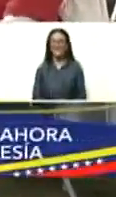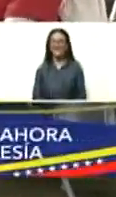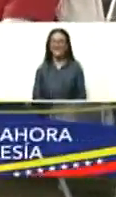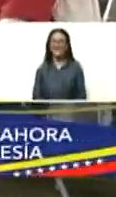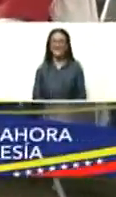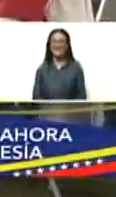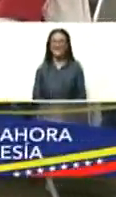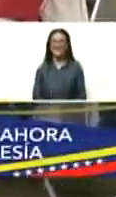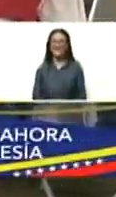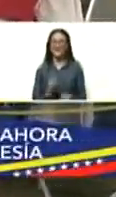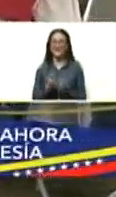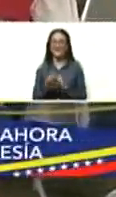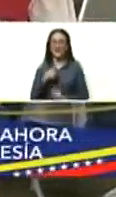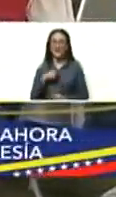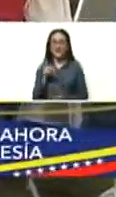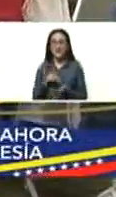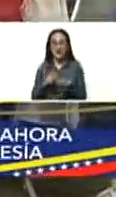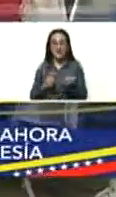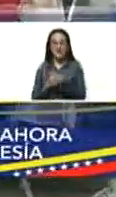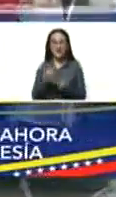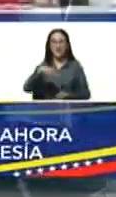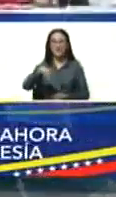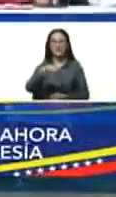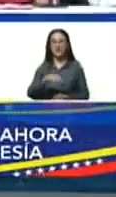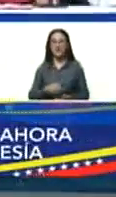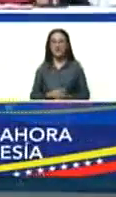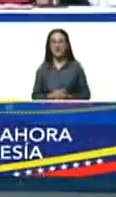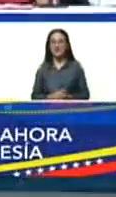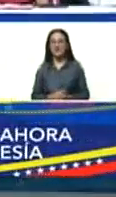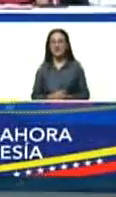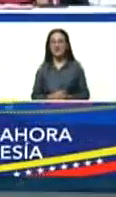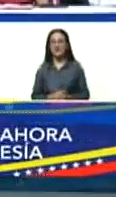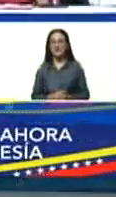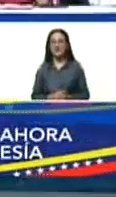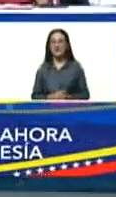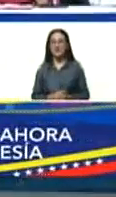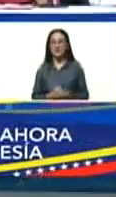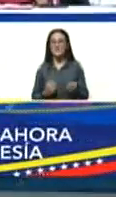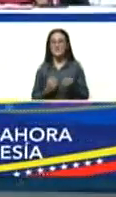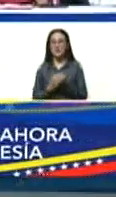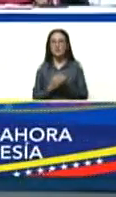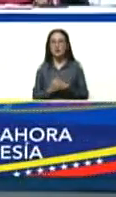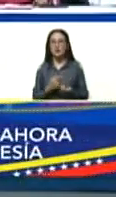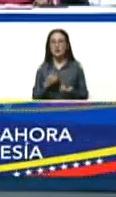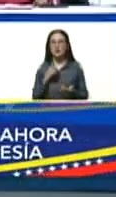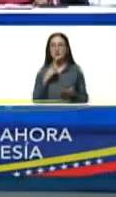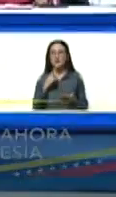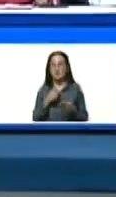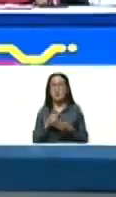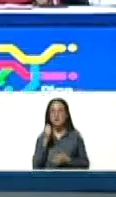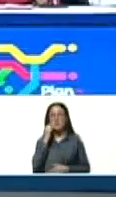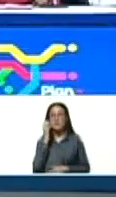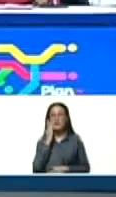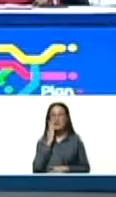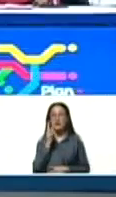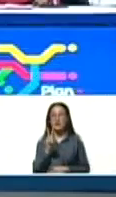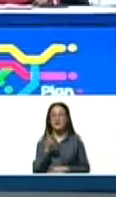Es al revés, yo que vine a respaldarlo a ustedes, a apoyarlo. Y les estoy nombrando madrina a